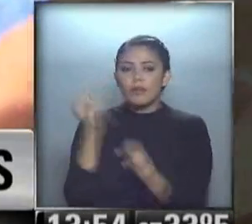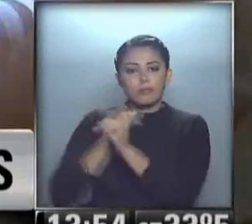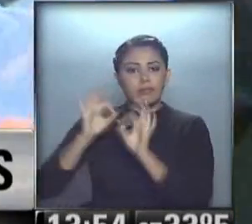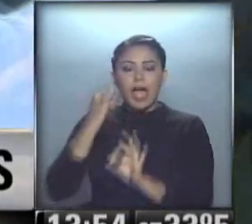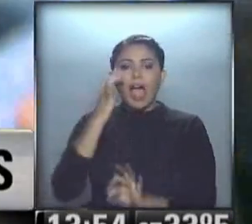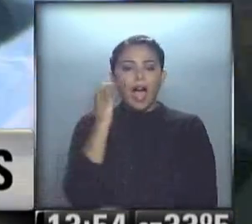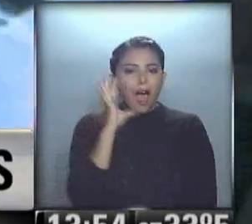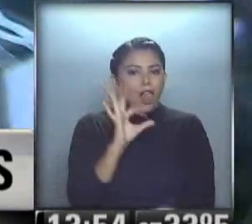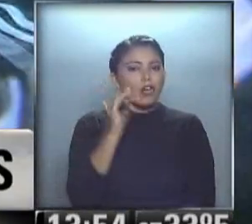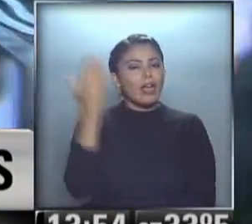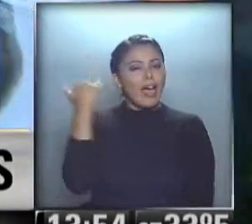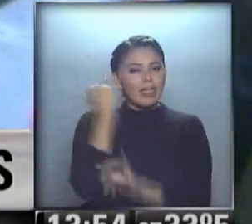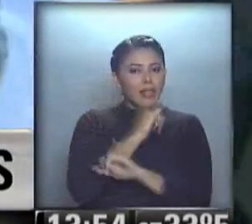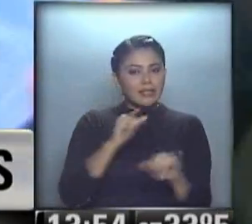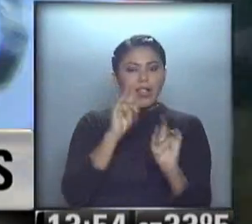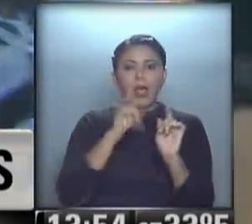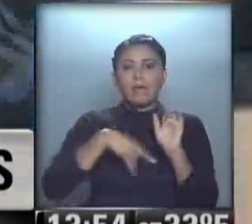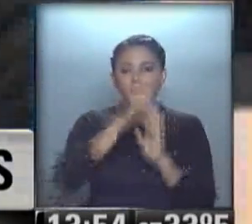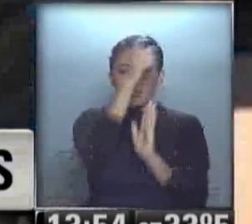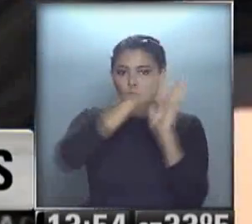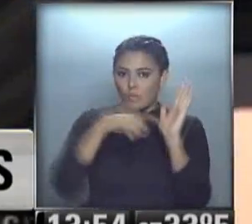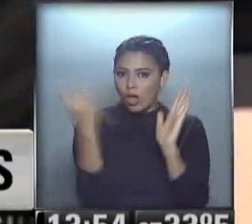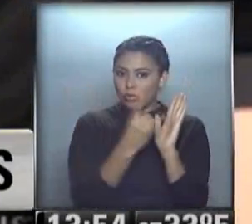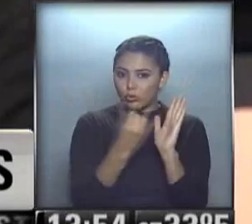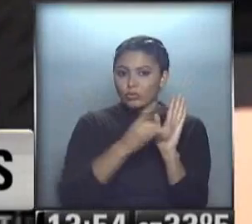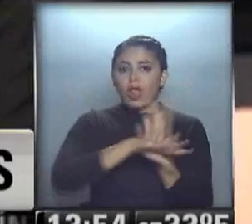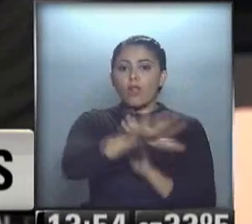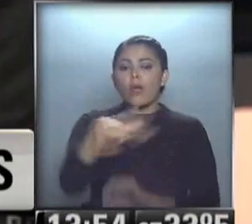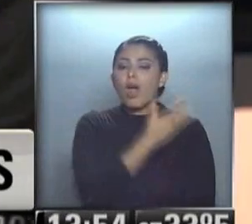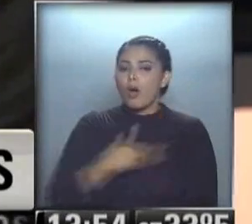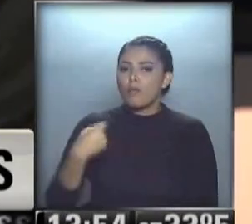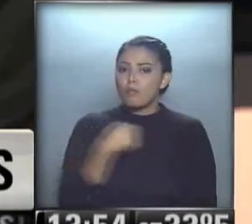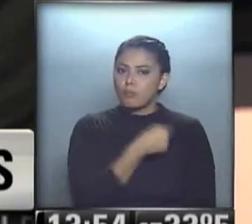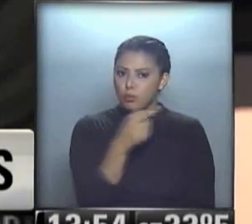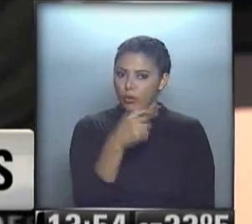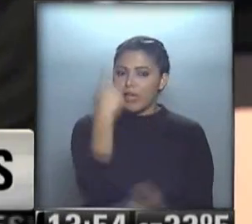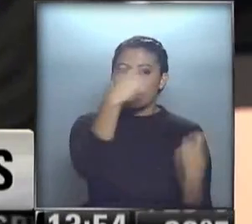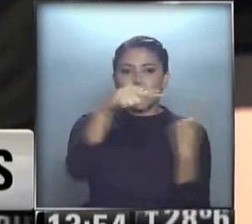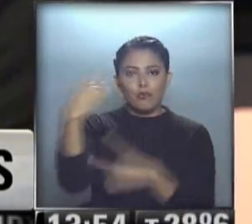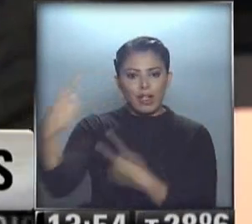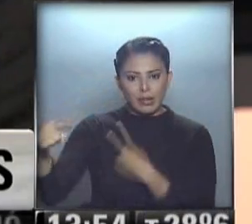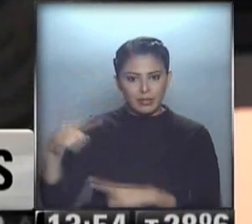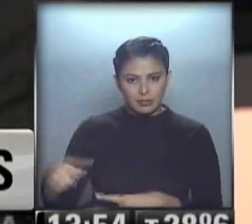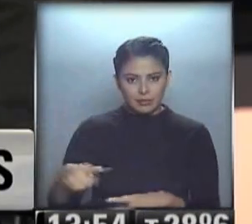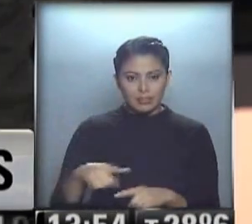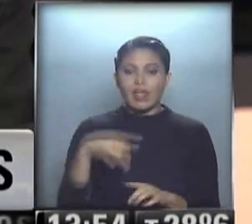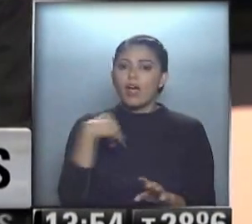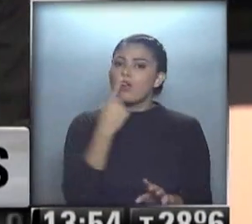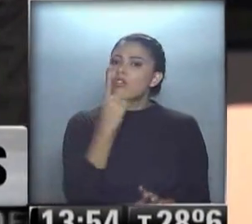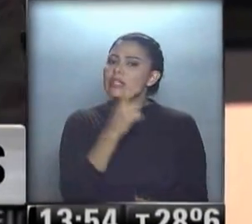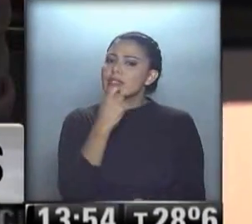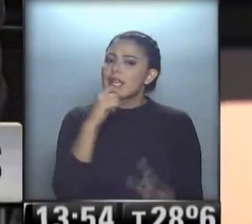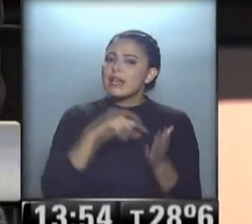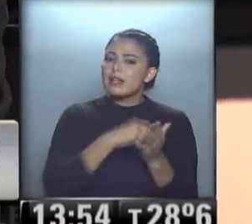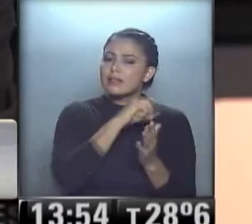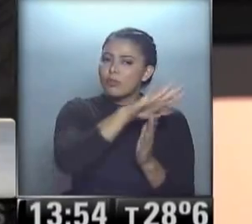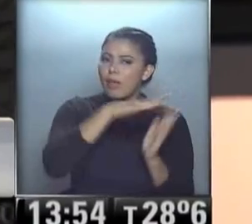se venía diciendo y es que parte de estas facturas truchas iban a entes públicos de distintos órdenes nadie está diciendo si son de la ciudad de